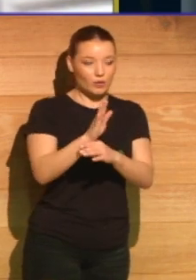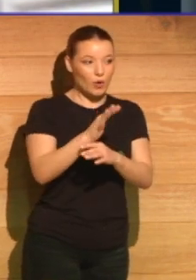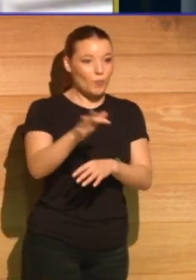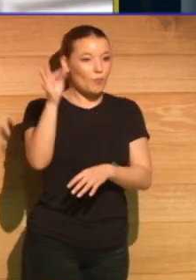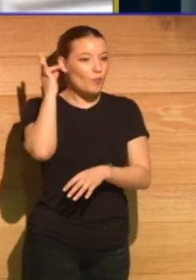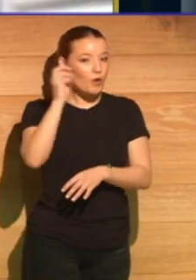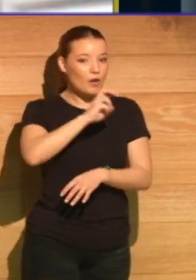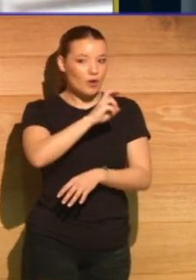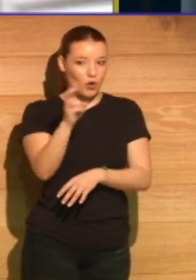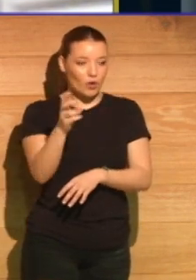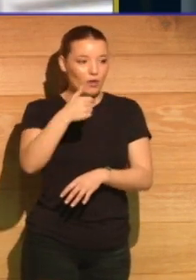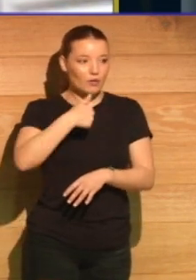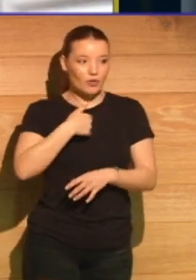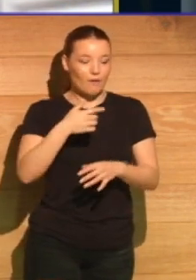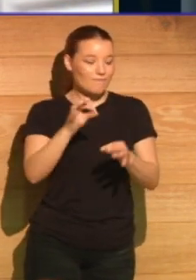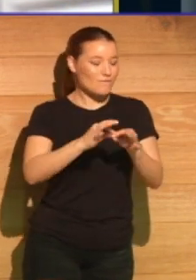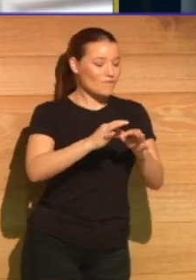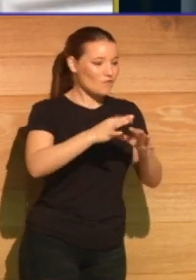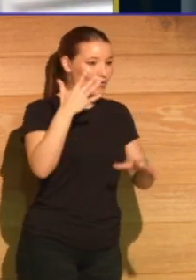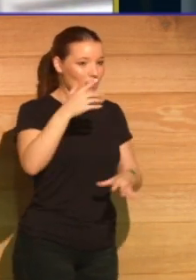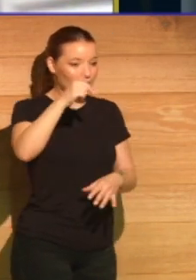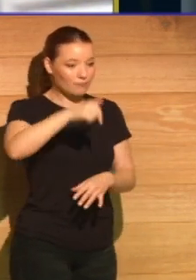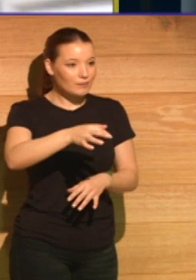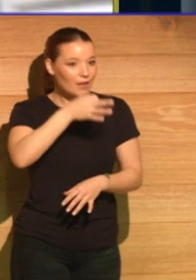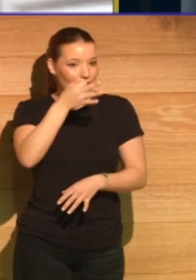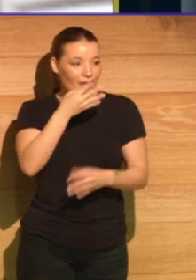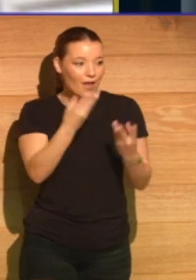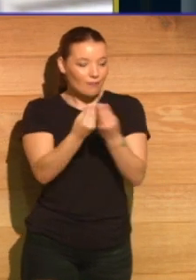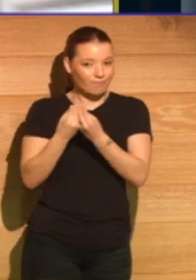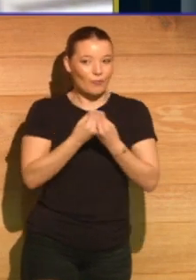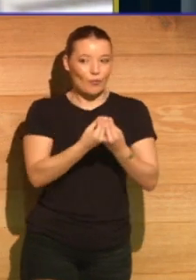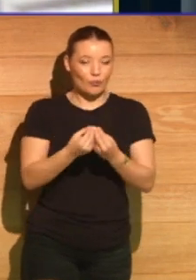con las que tengo la fortuna de pasar la tarde hoy.